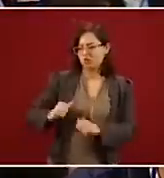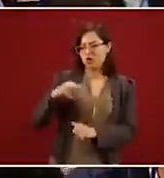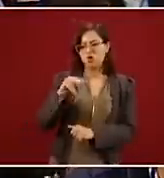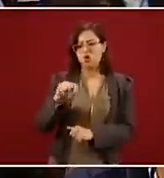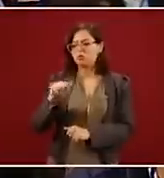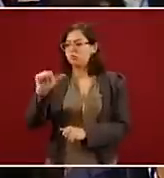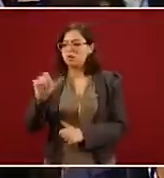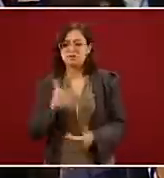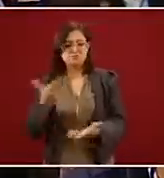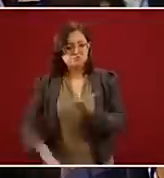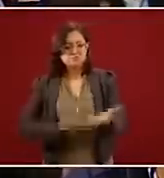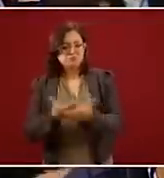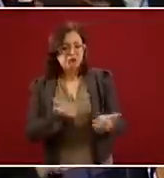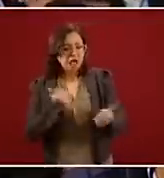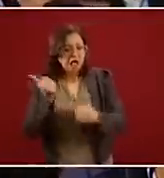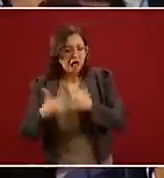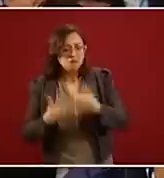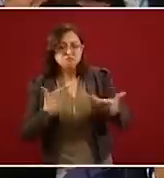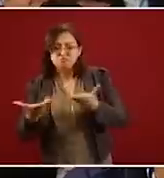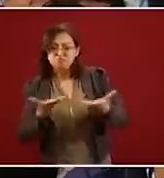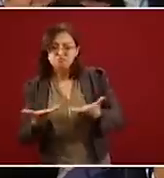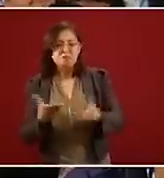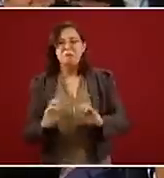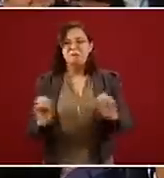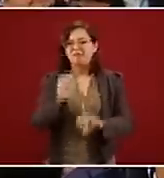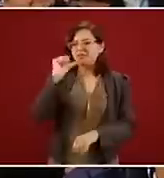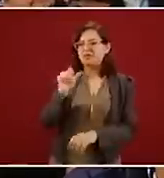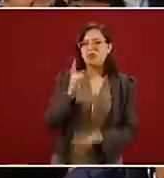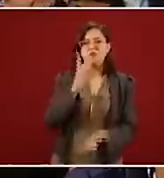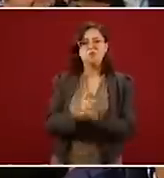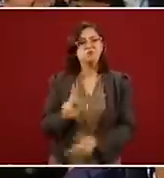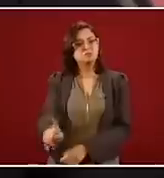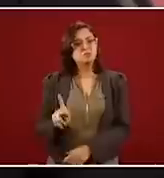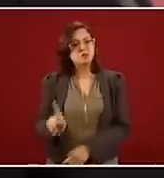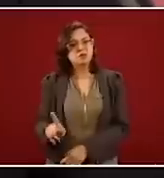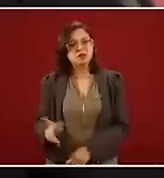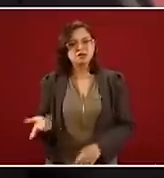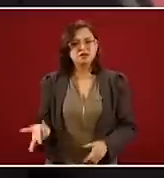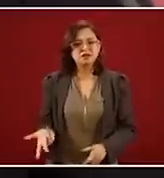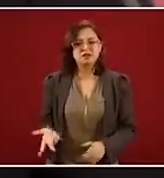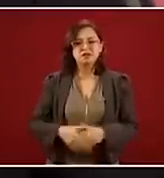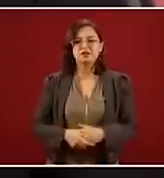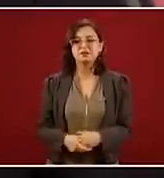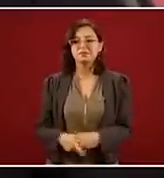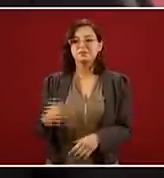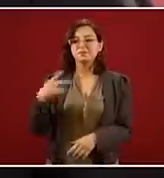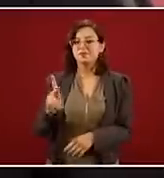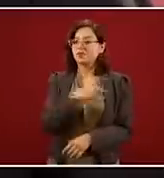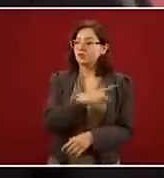no han ofrecido nada para llegar a un acuerdo. Pero, simulan una negociación. Pero pues, tiene que haber